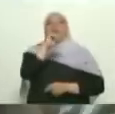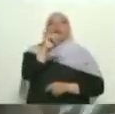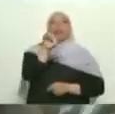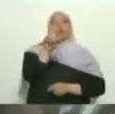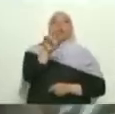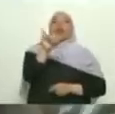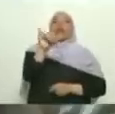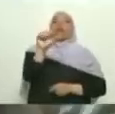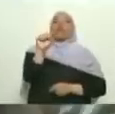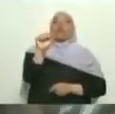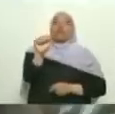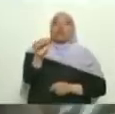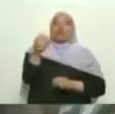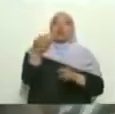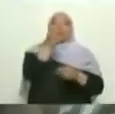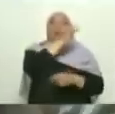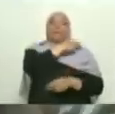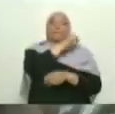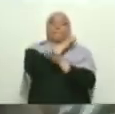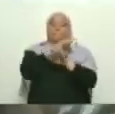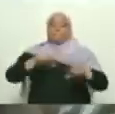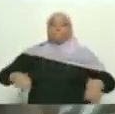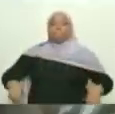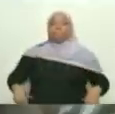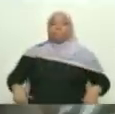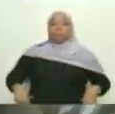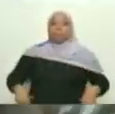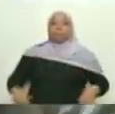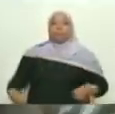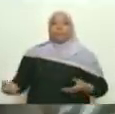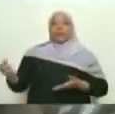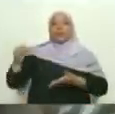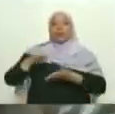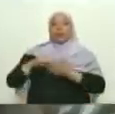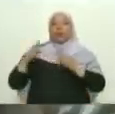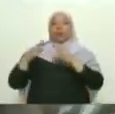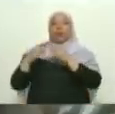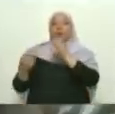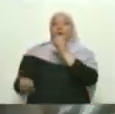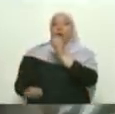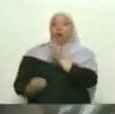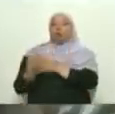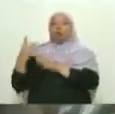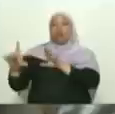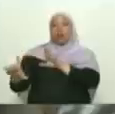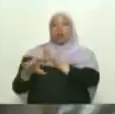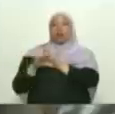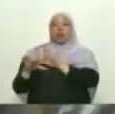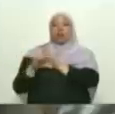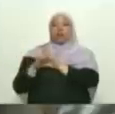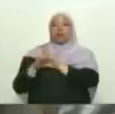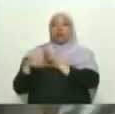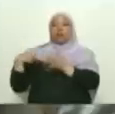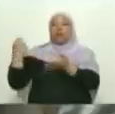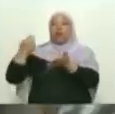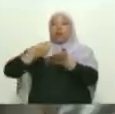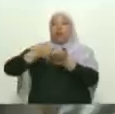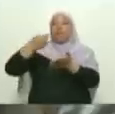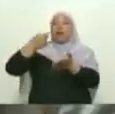Farías, comandante de la unidad ubicada en el Palacio Federal Legislativo, quien fraguó el